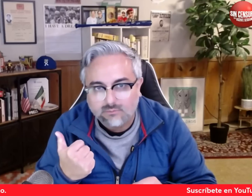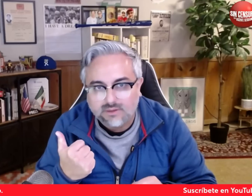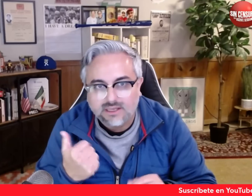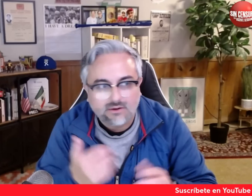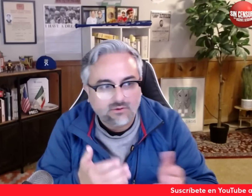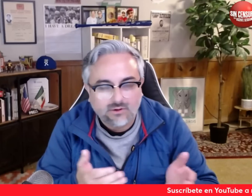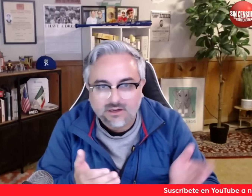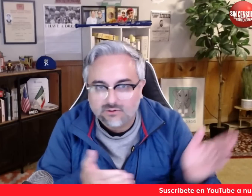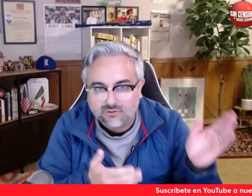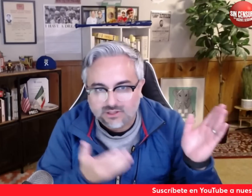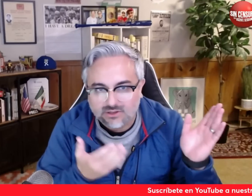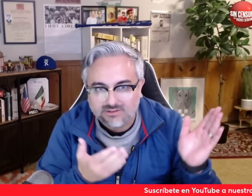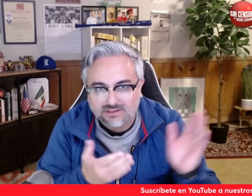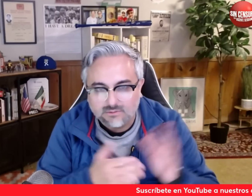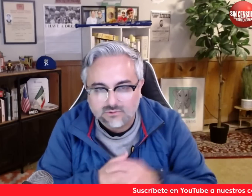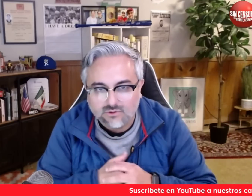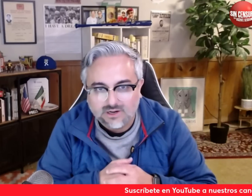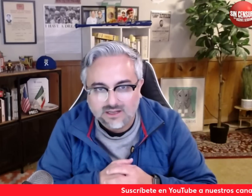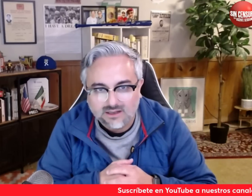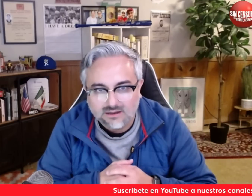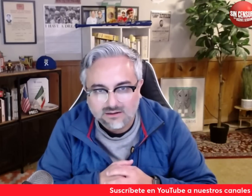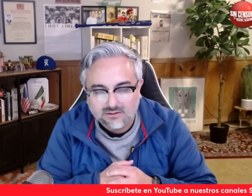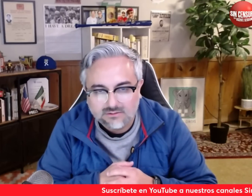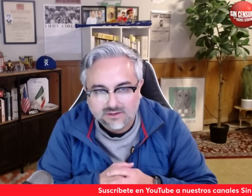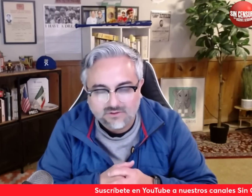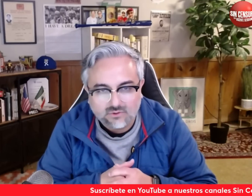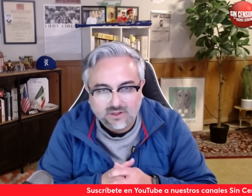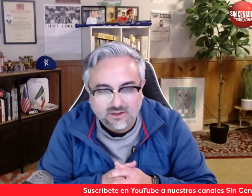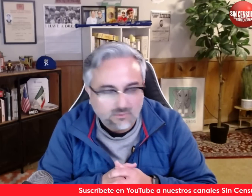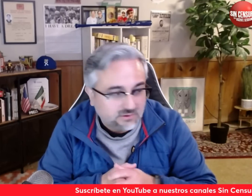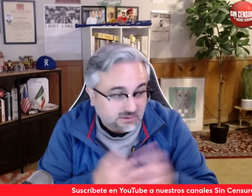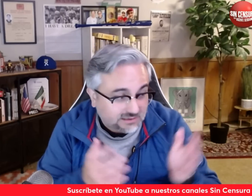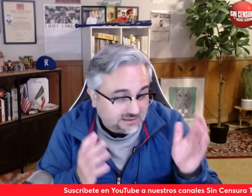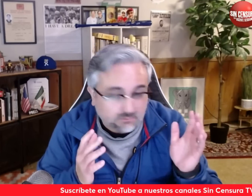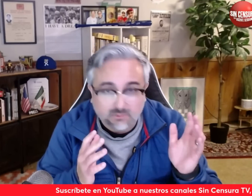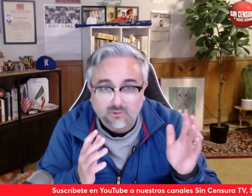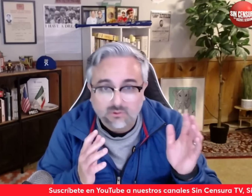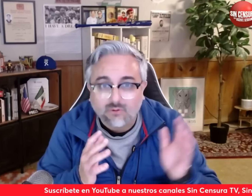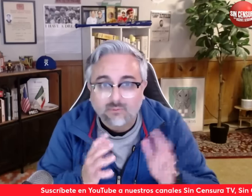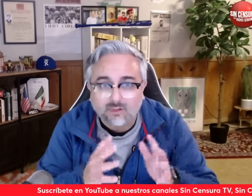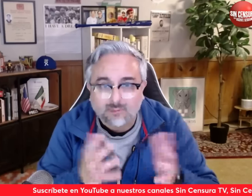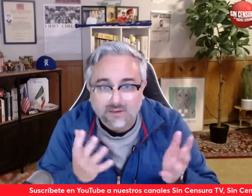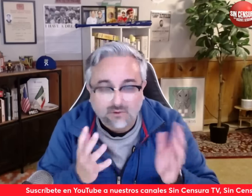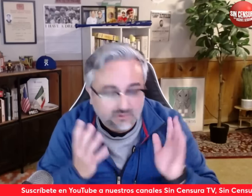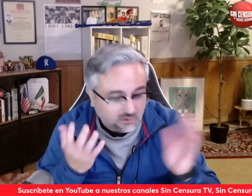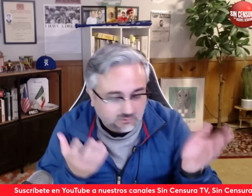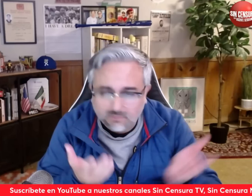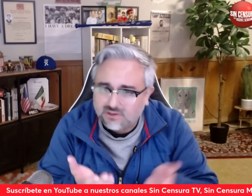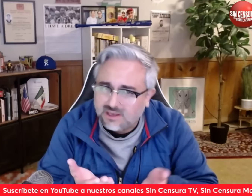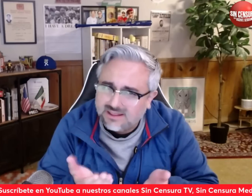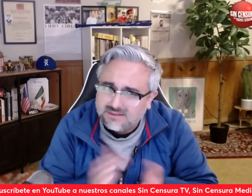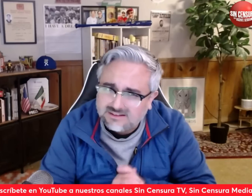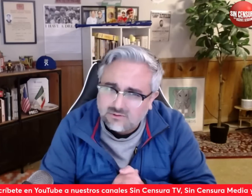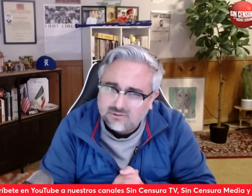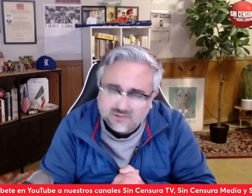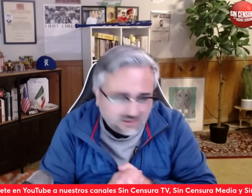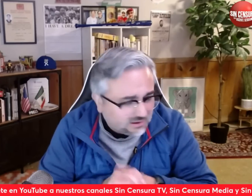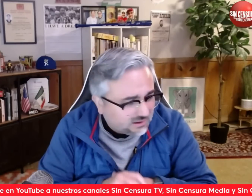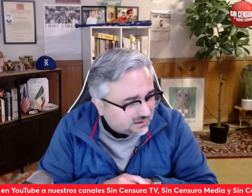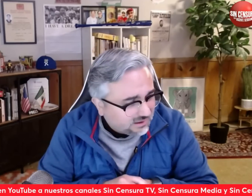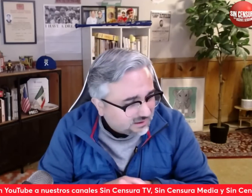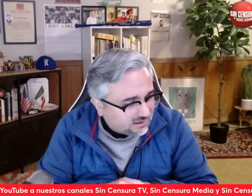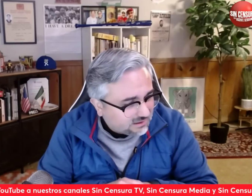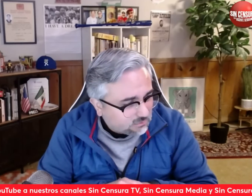Jorge Romero, al otro señor que buscó la jefatura de gobierno, ya hasta se me olvidó su nombre, el pelirrojo ¿cómo se llama, David? ¿Se acuerda